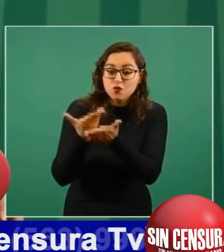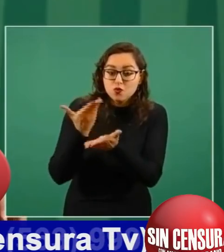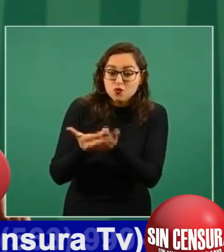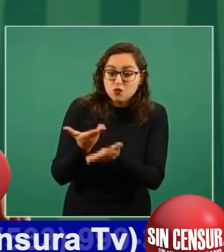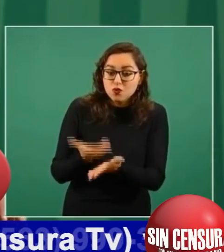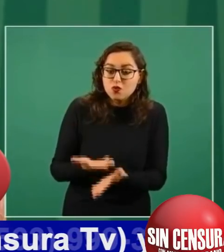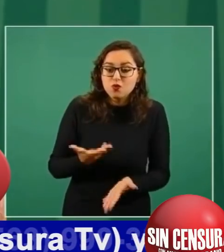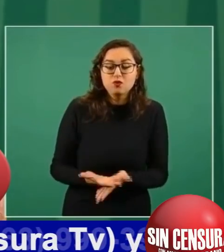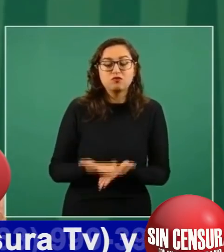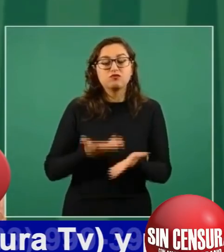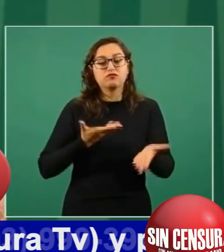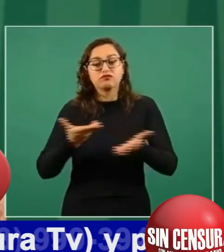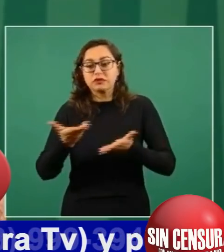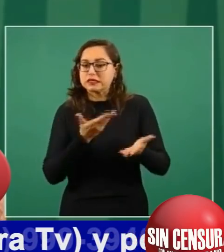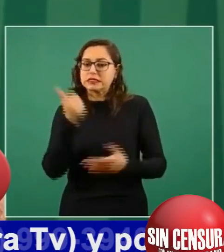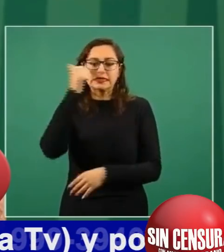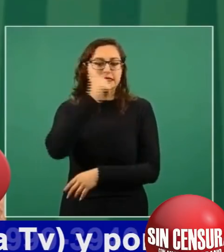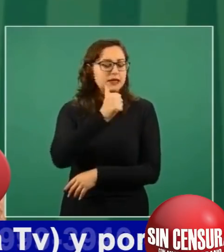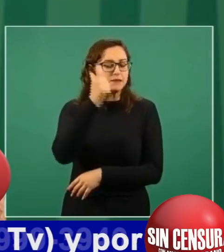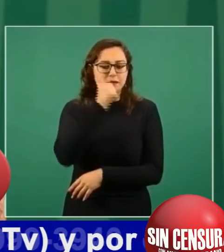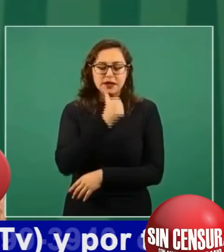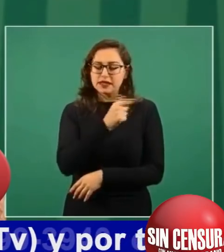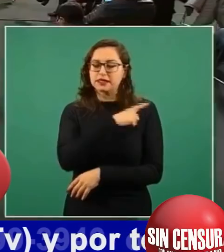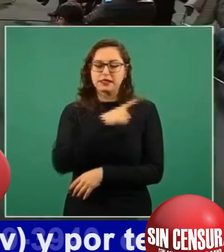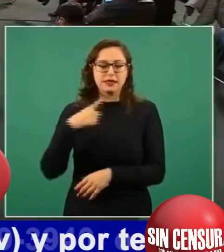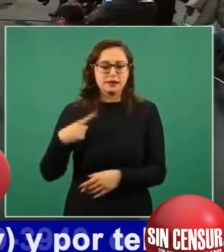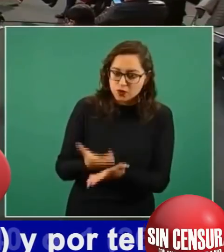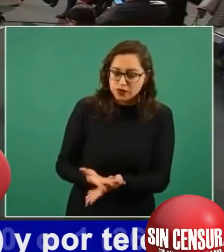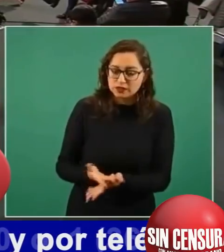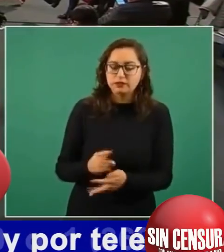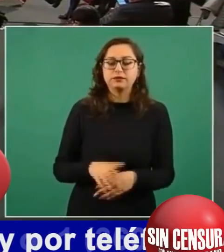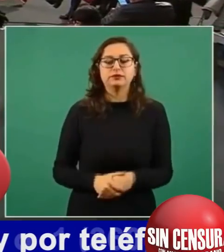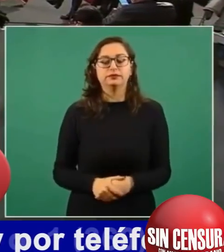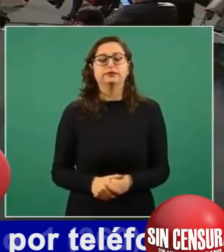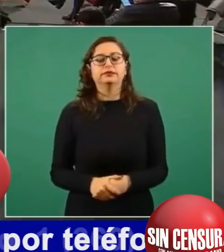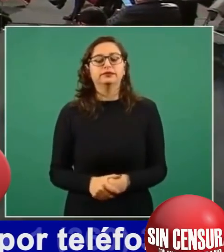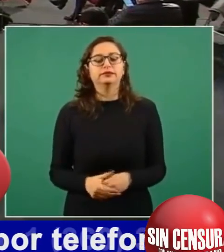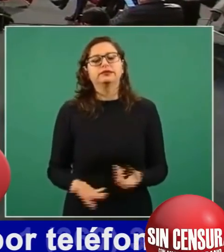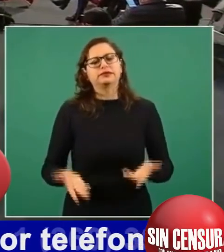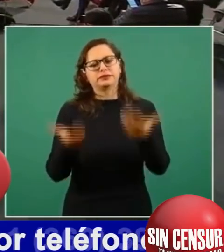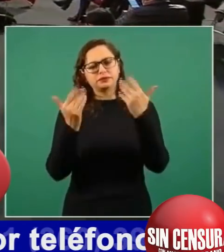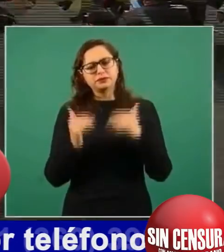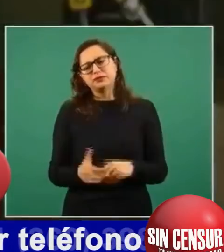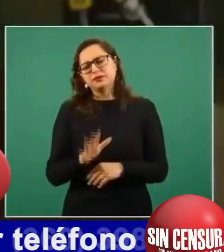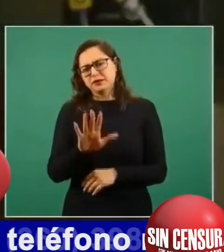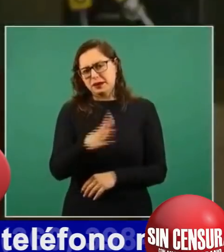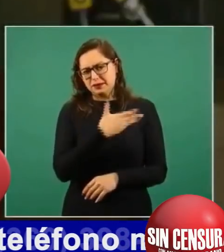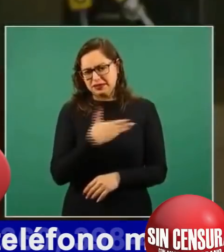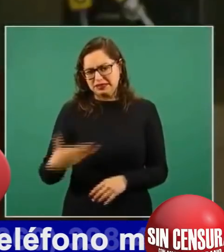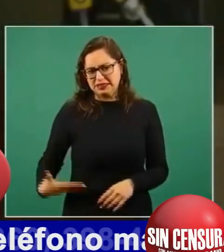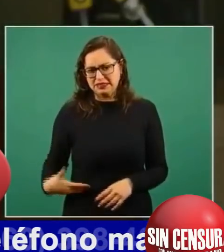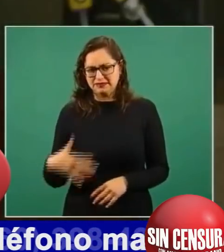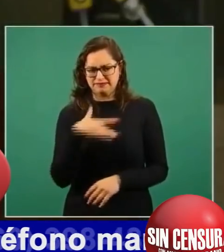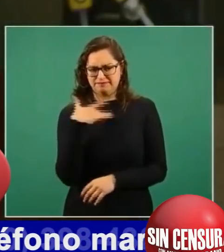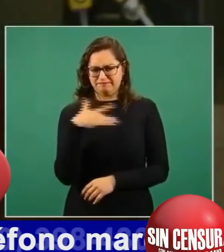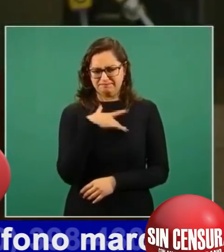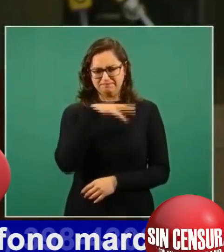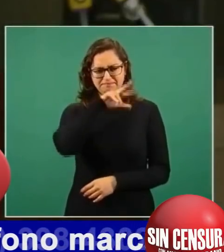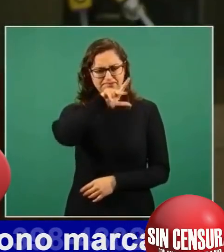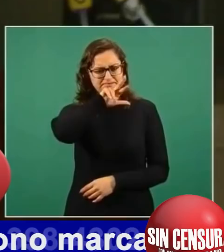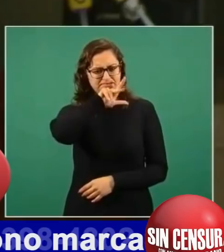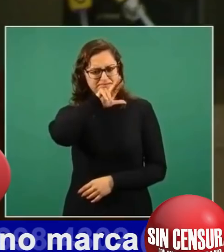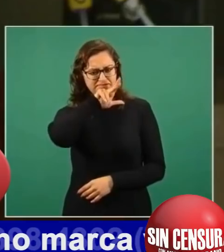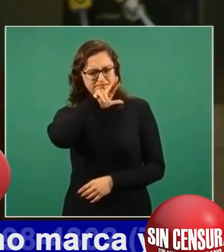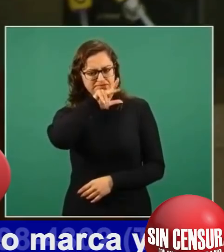El debate tiene que ser con argumentos. Presidente, aprovechando, resulta preocupante porque, como le menciono, son